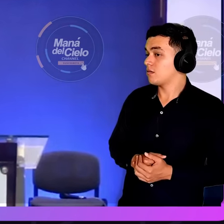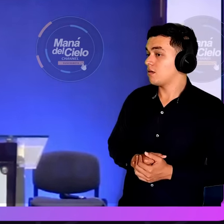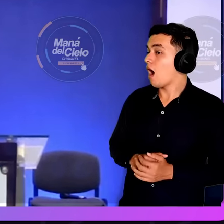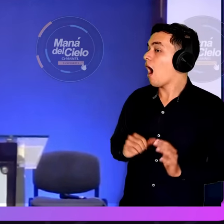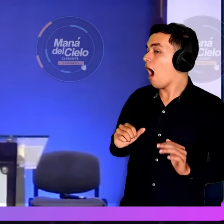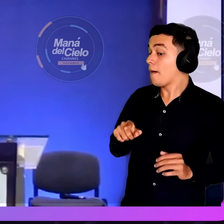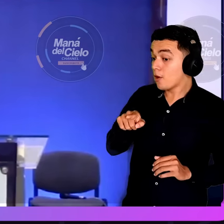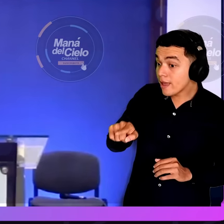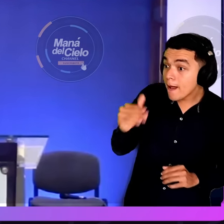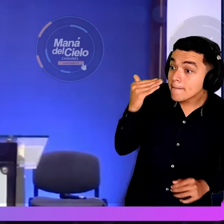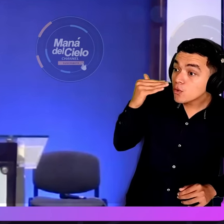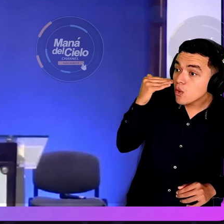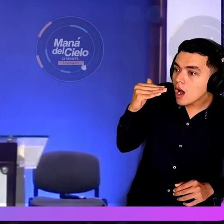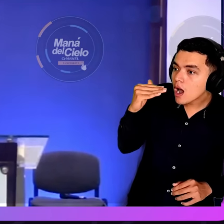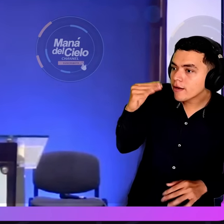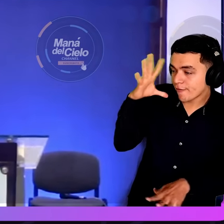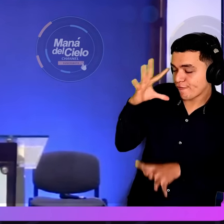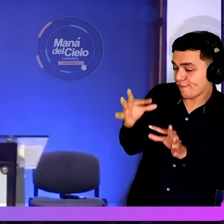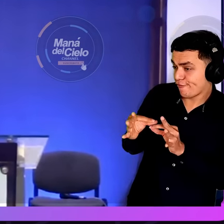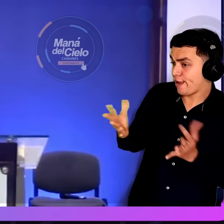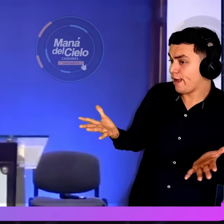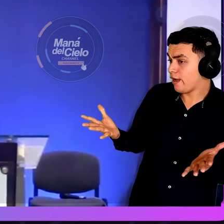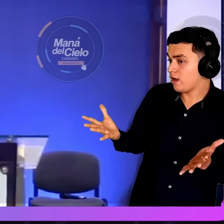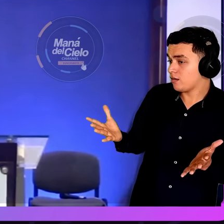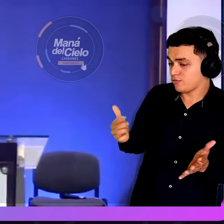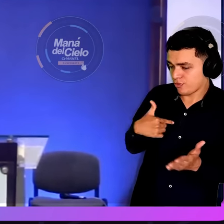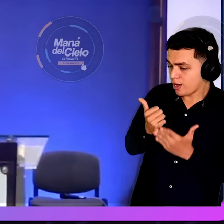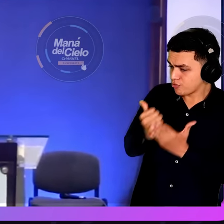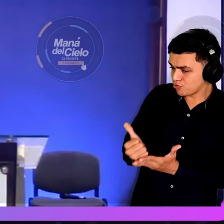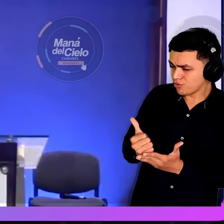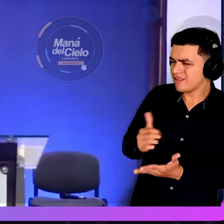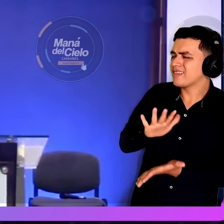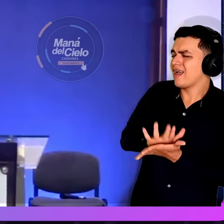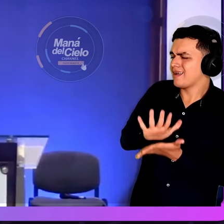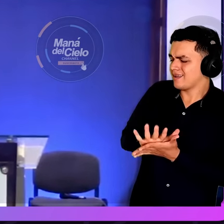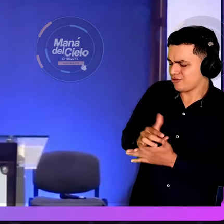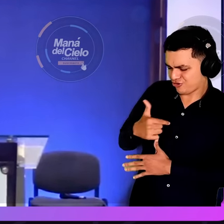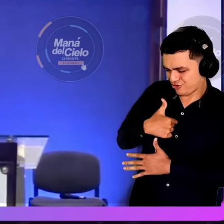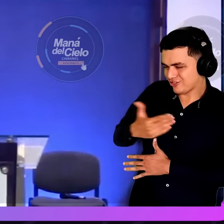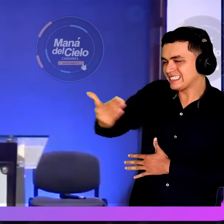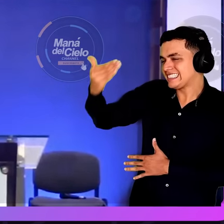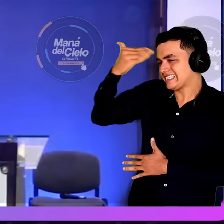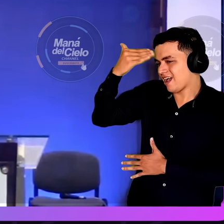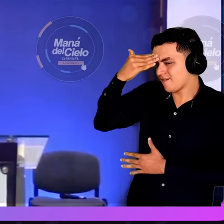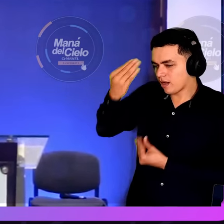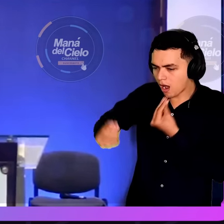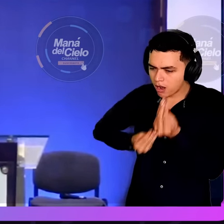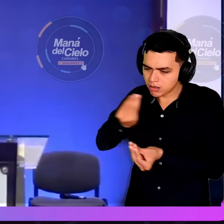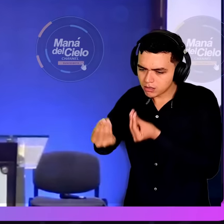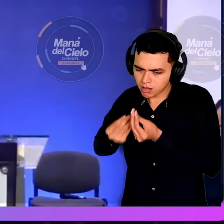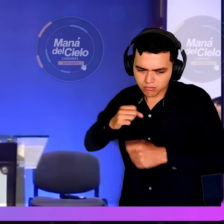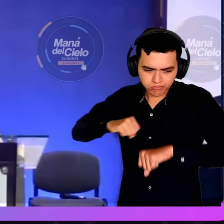mujer dejó el susto, dejó el miedo, dejó la aflicción y creyó en lo que yo le di. Dele un aplauso al Señor.